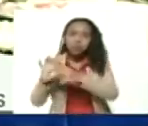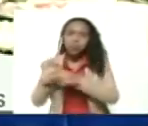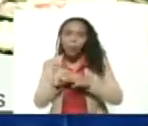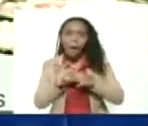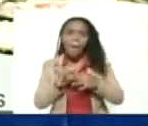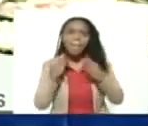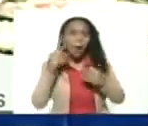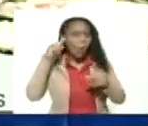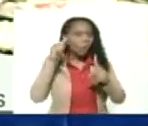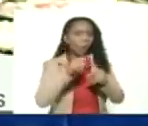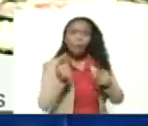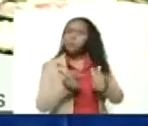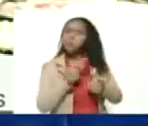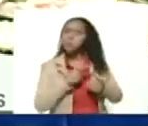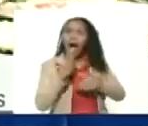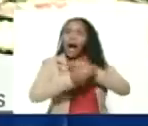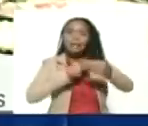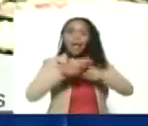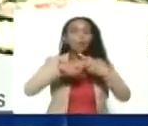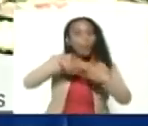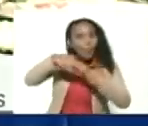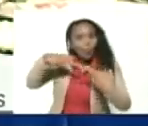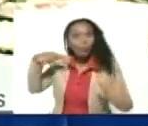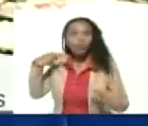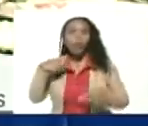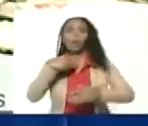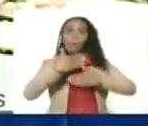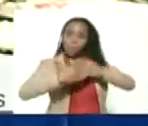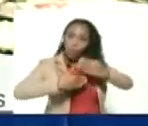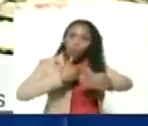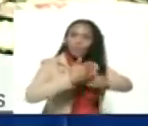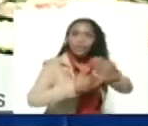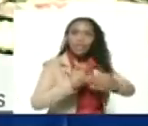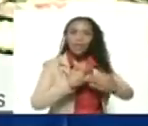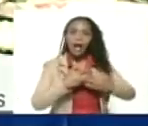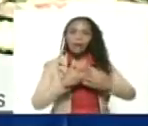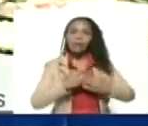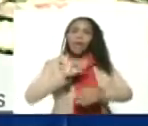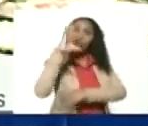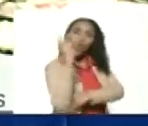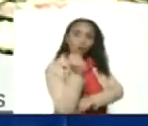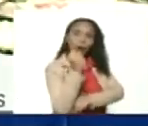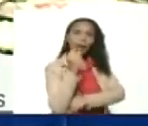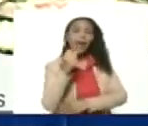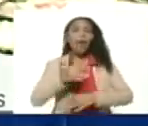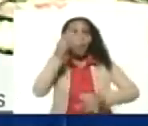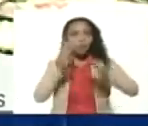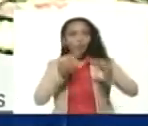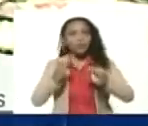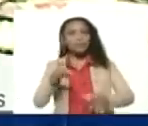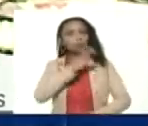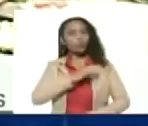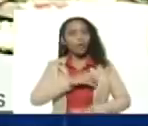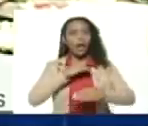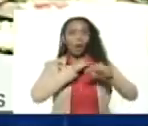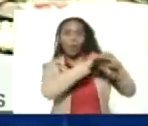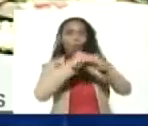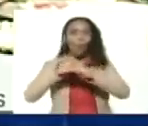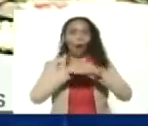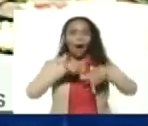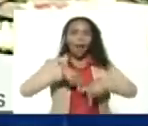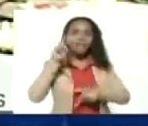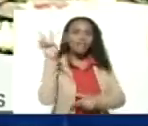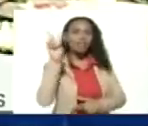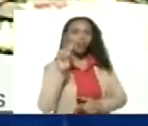objetivo principal, hacer la revolución productiva, conquistar la justicia social, la igualdad en Venezuela. En